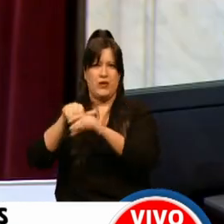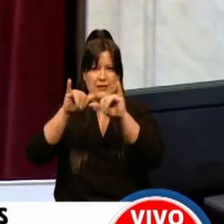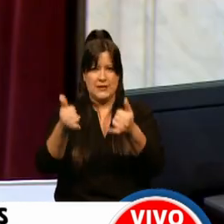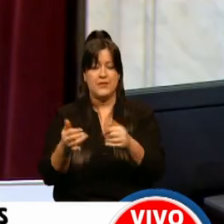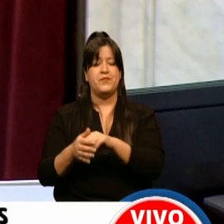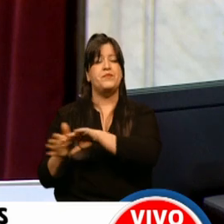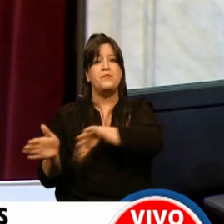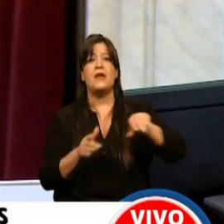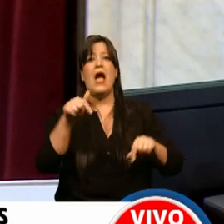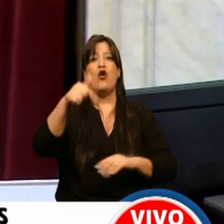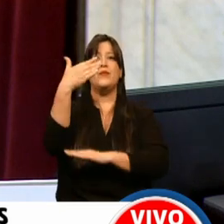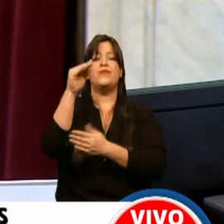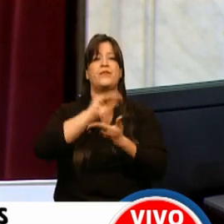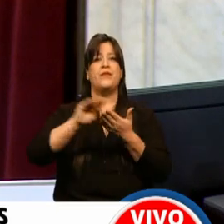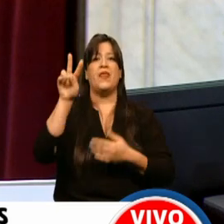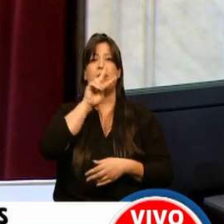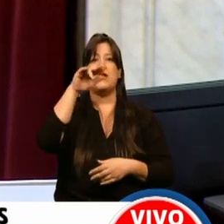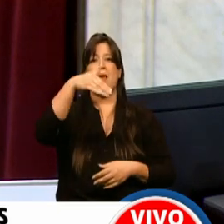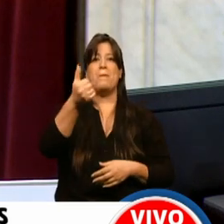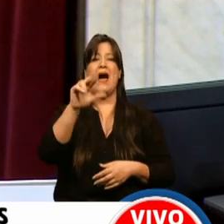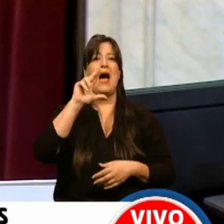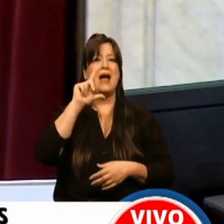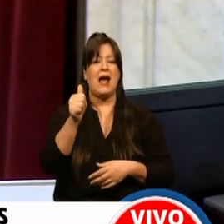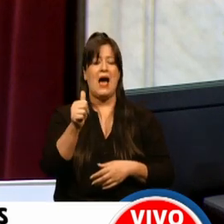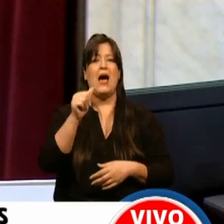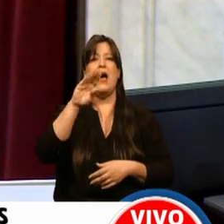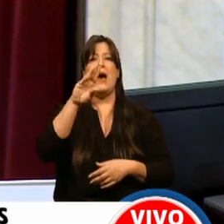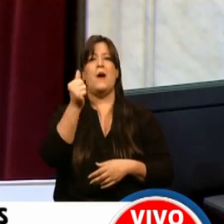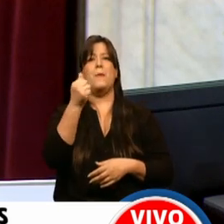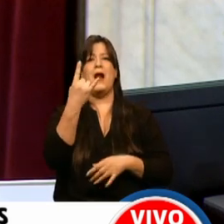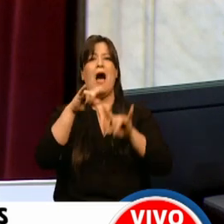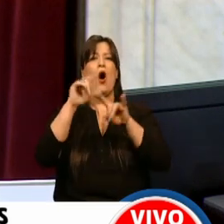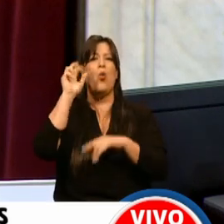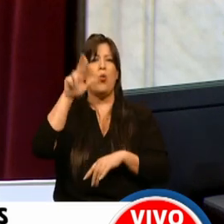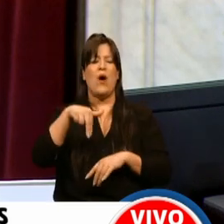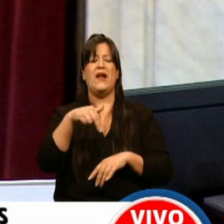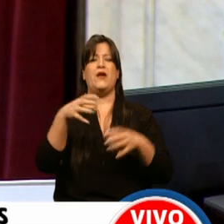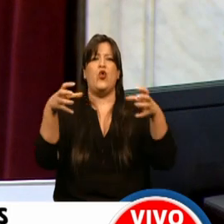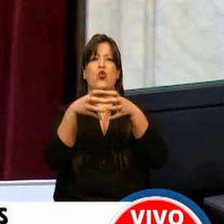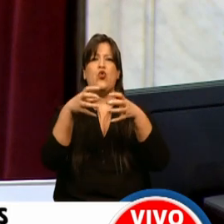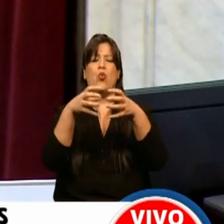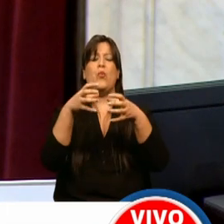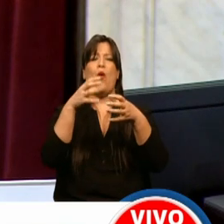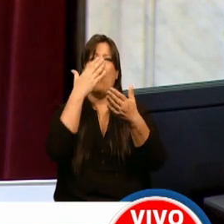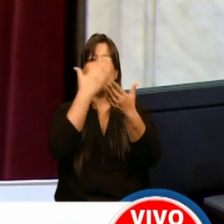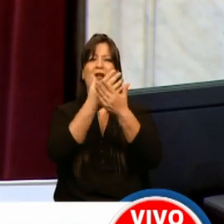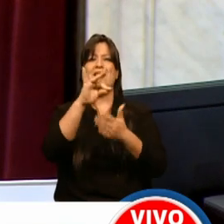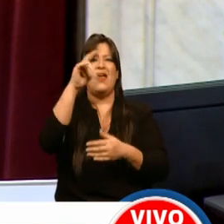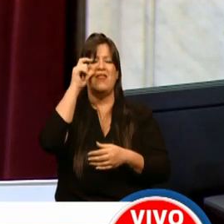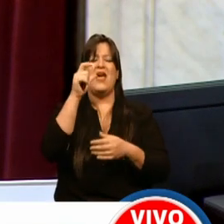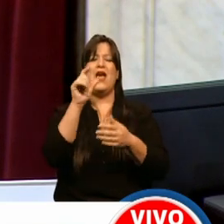palabra la diputada mara brawer frente de todos ciudad de buenos aires